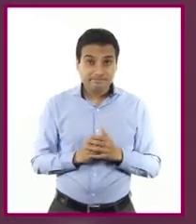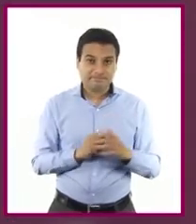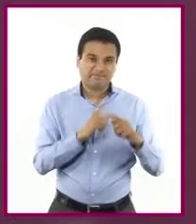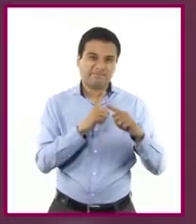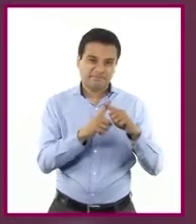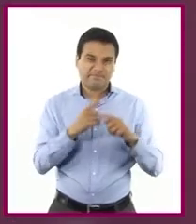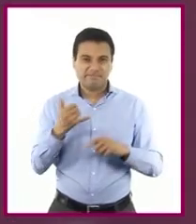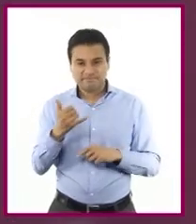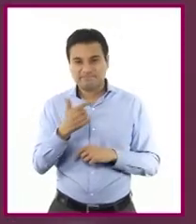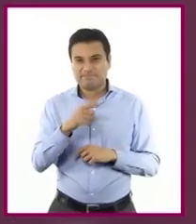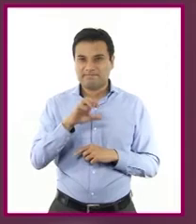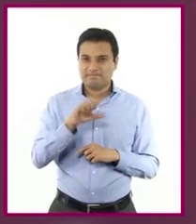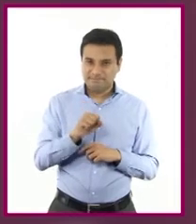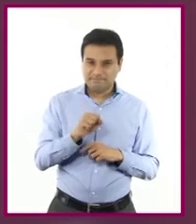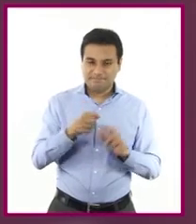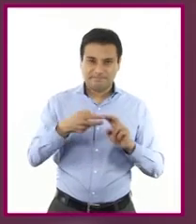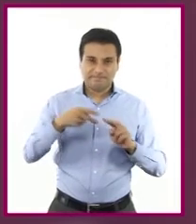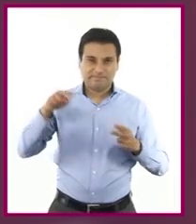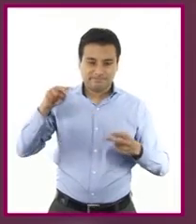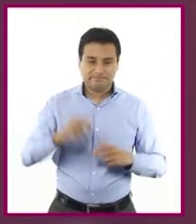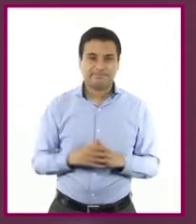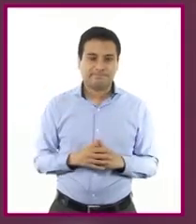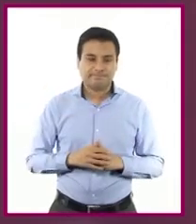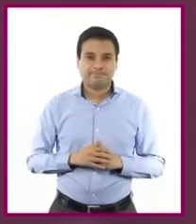Cromosomas, genes y ADN.